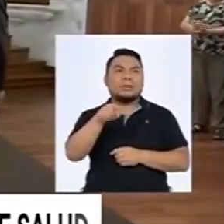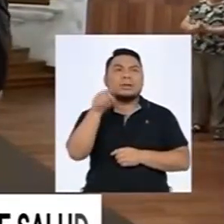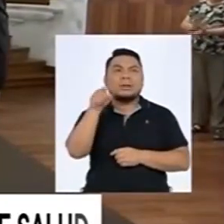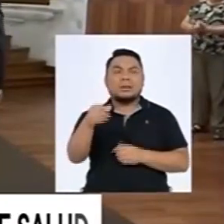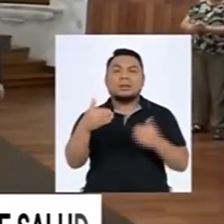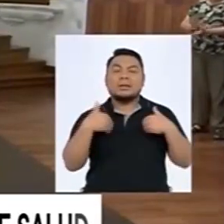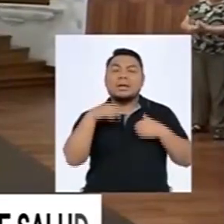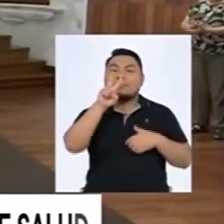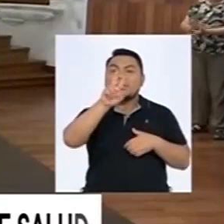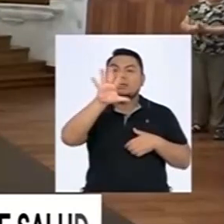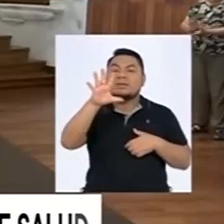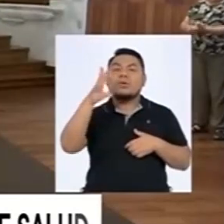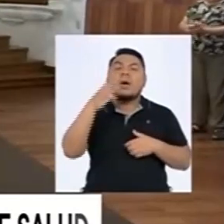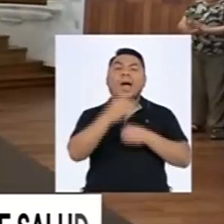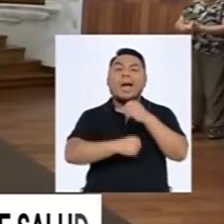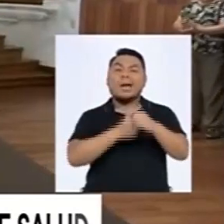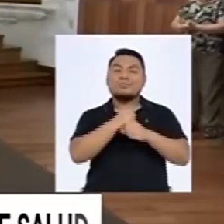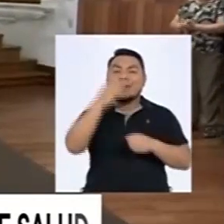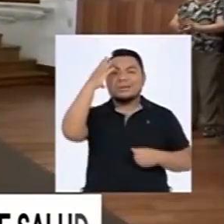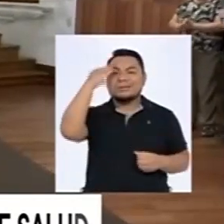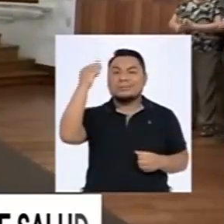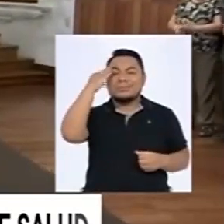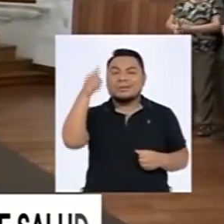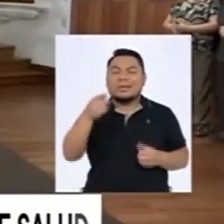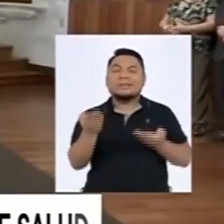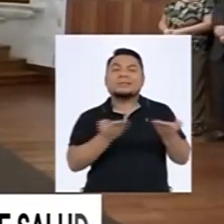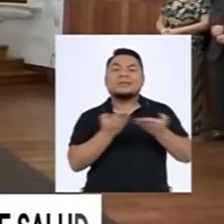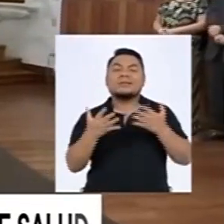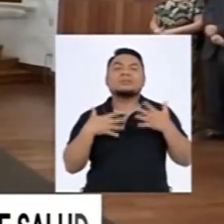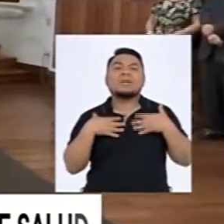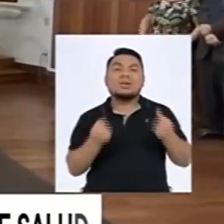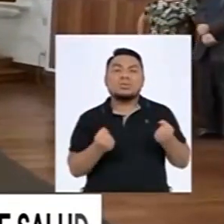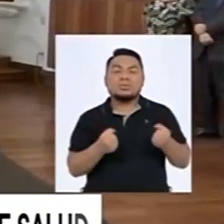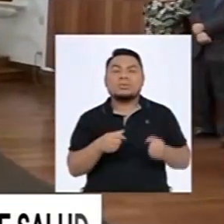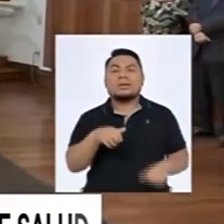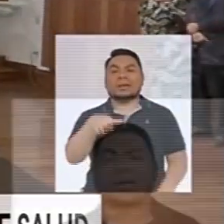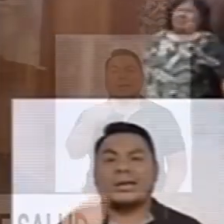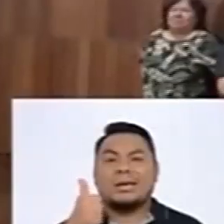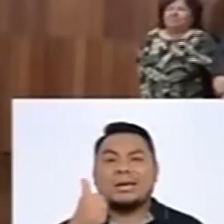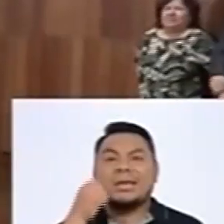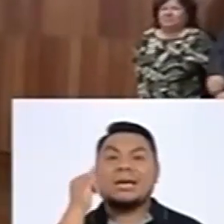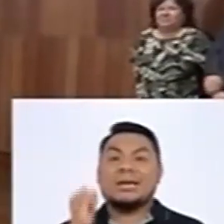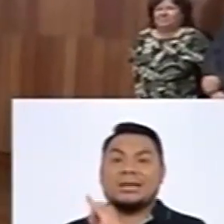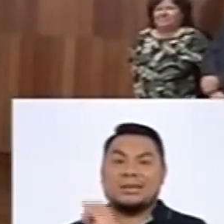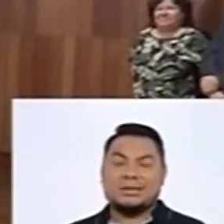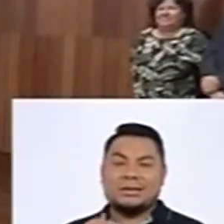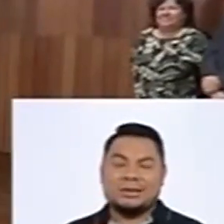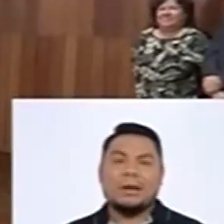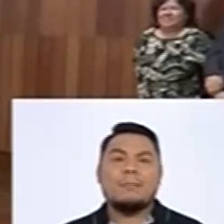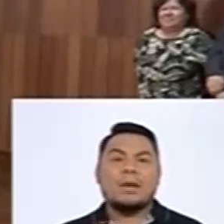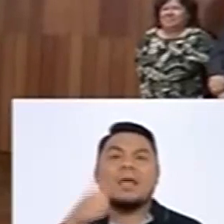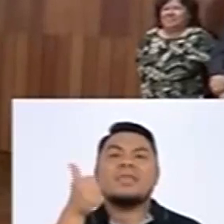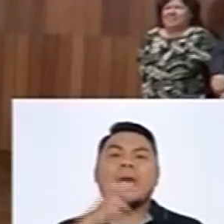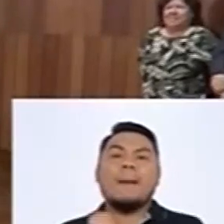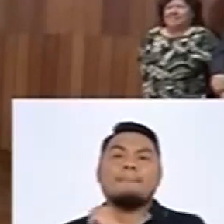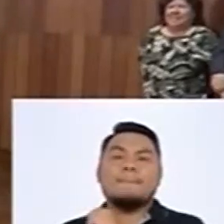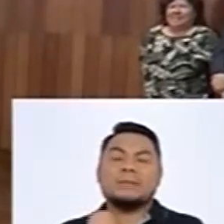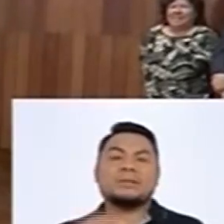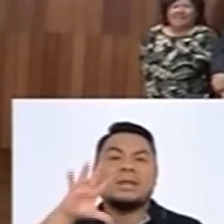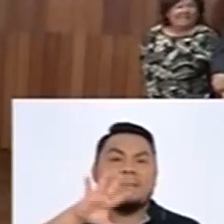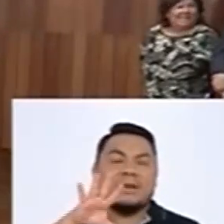de sorpresa. Sí lo conocemos al doctor Zamora y siguiendo las nobles tradiciones del colegio,